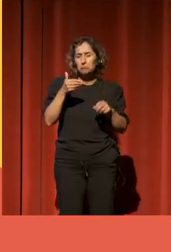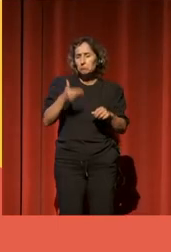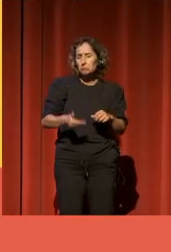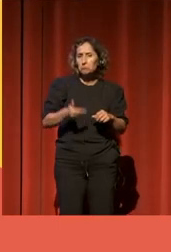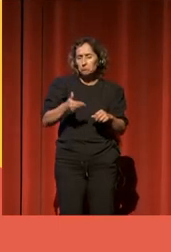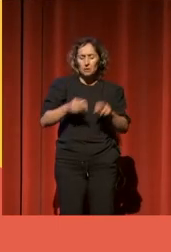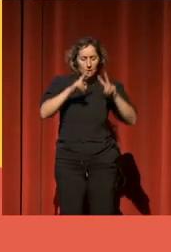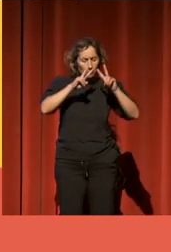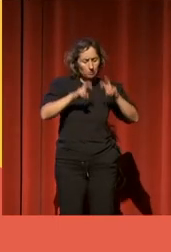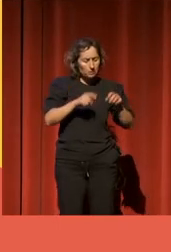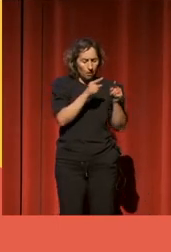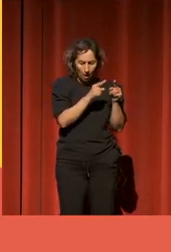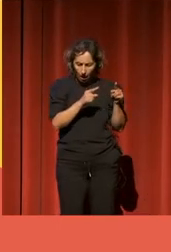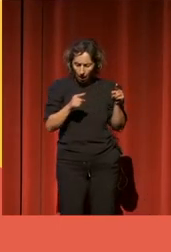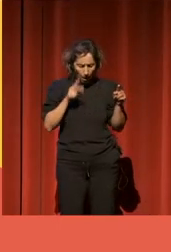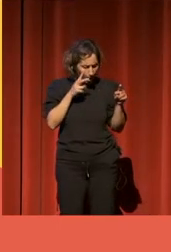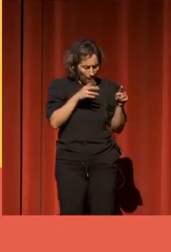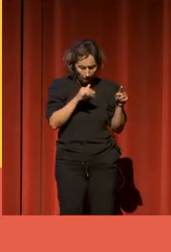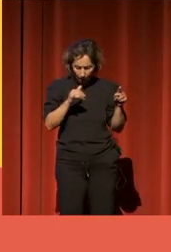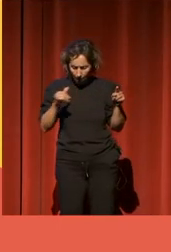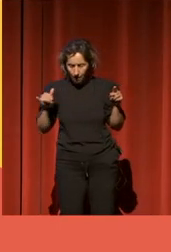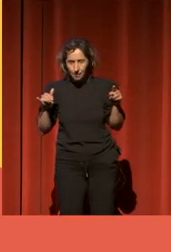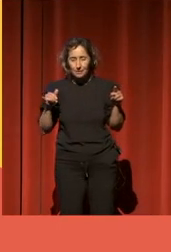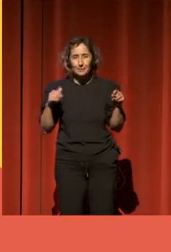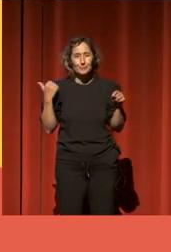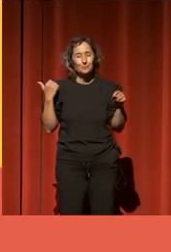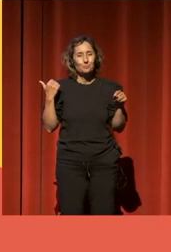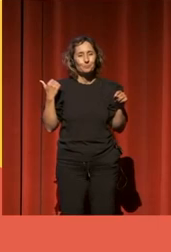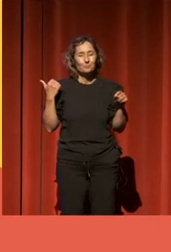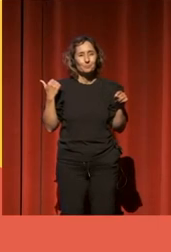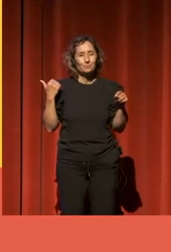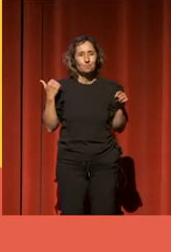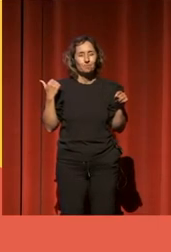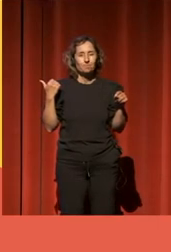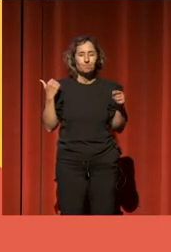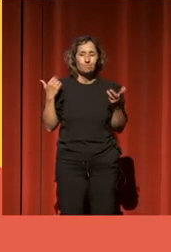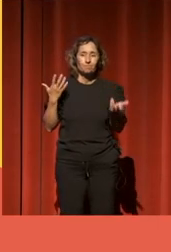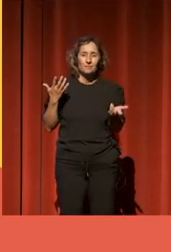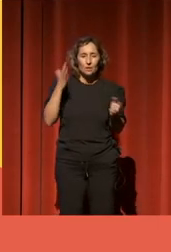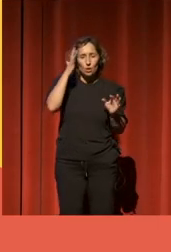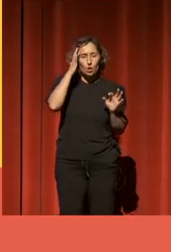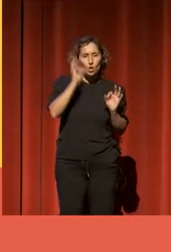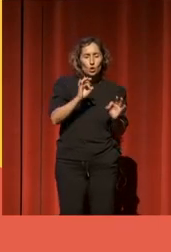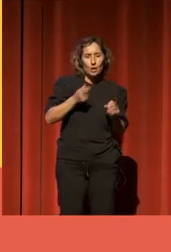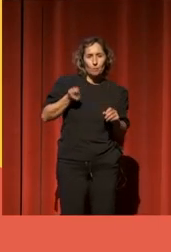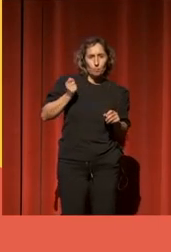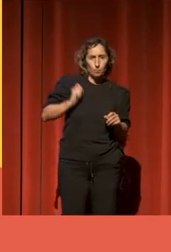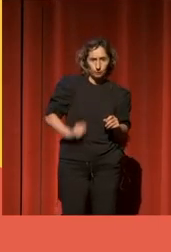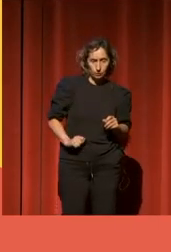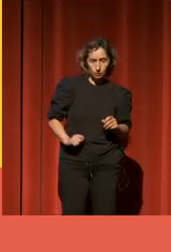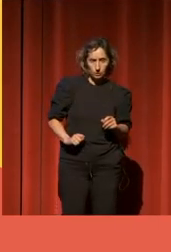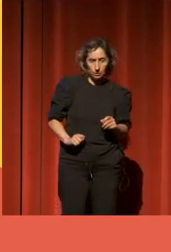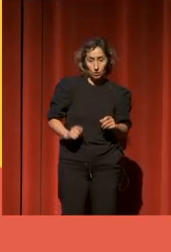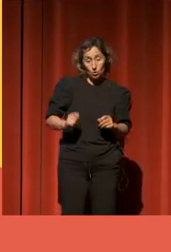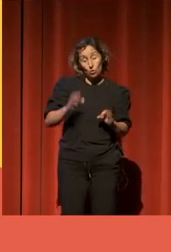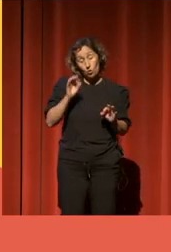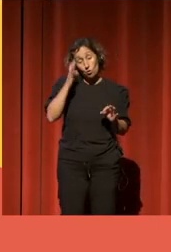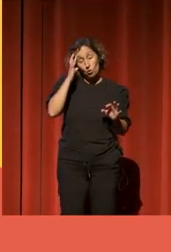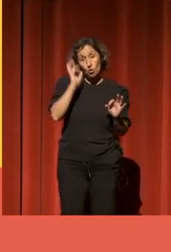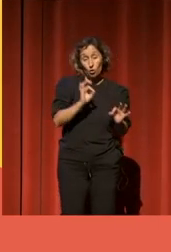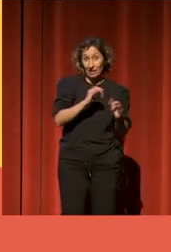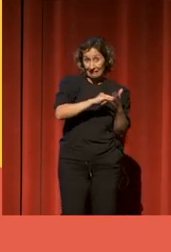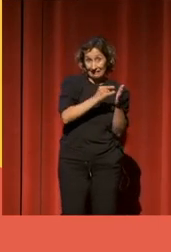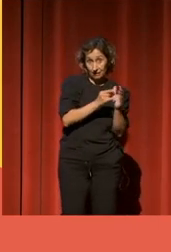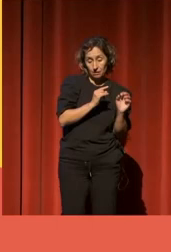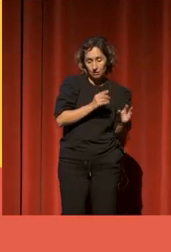lo largo de la investigación es este encaje entre podríamos hablar la lógica profesional o la lógica técnica y la